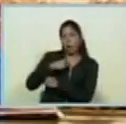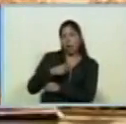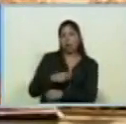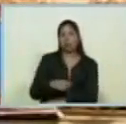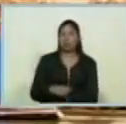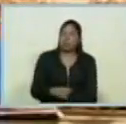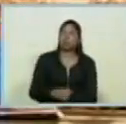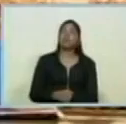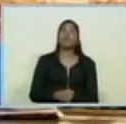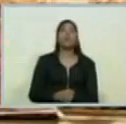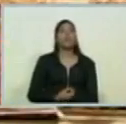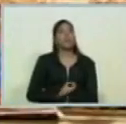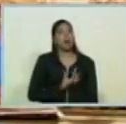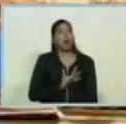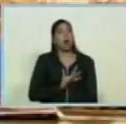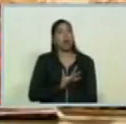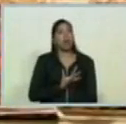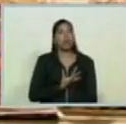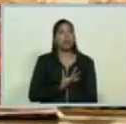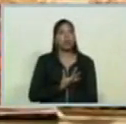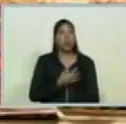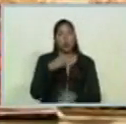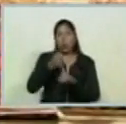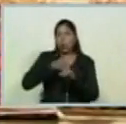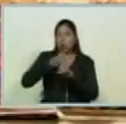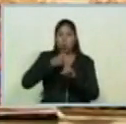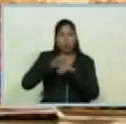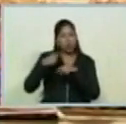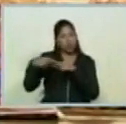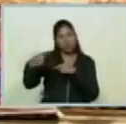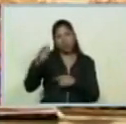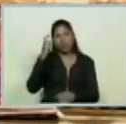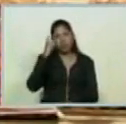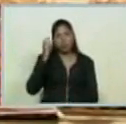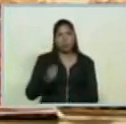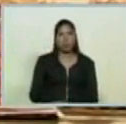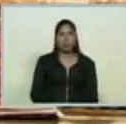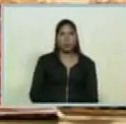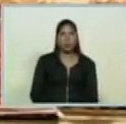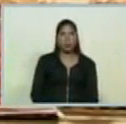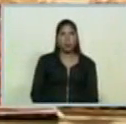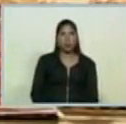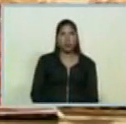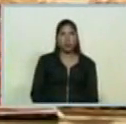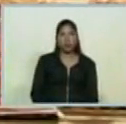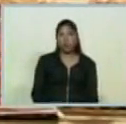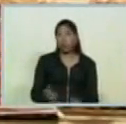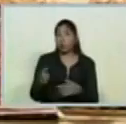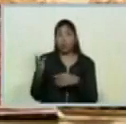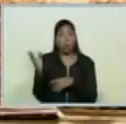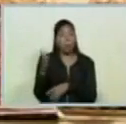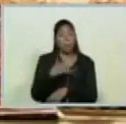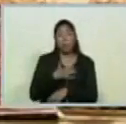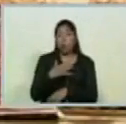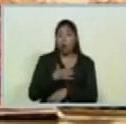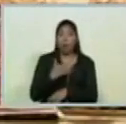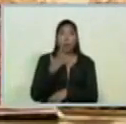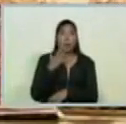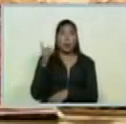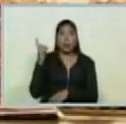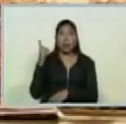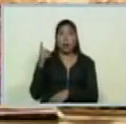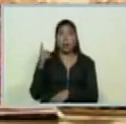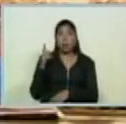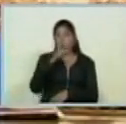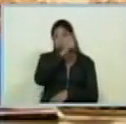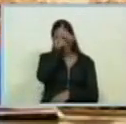luchar por nuestro pueblo. Este pueblo y esta patria no le puede caer en manos de un magnate como Donald Trump, de unos peleles como Julio Borges